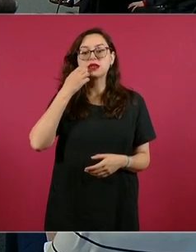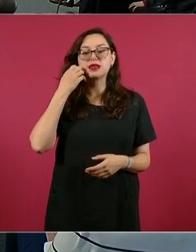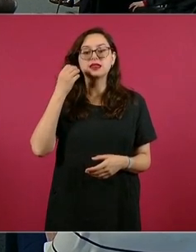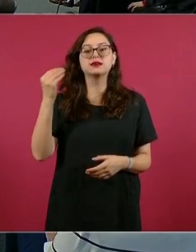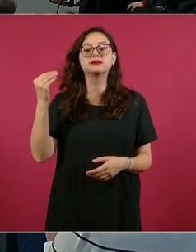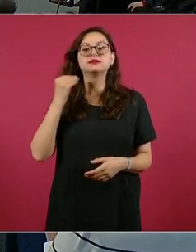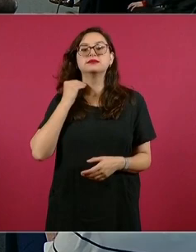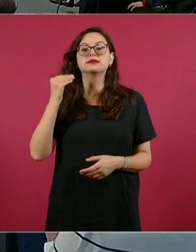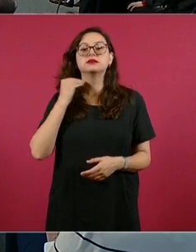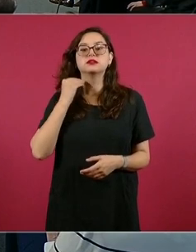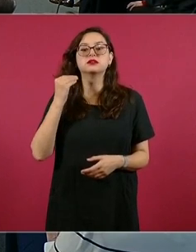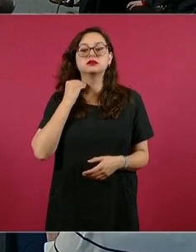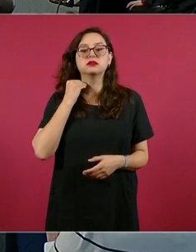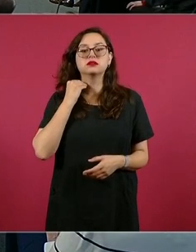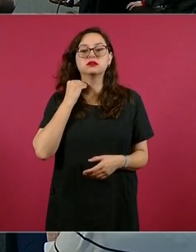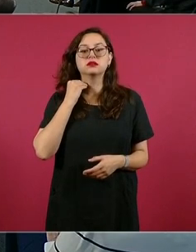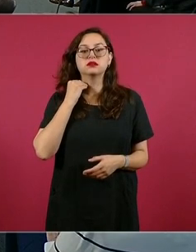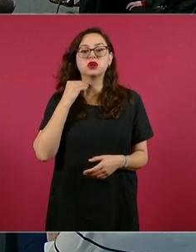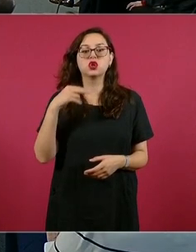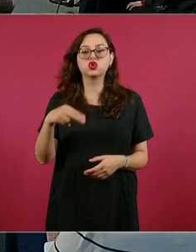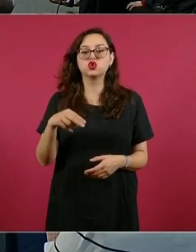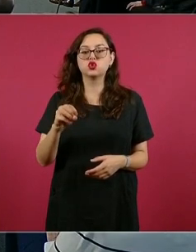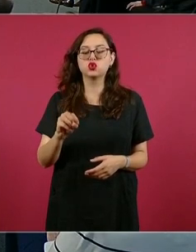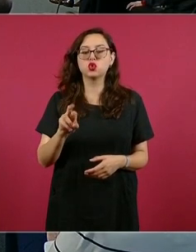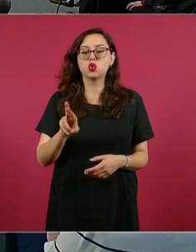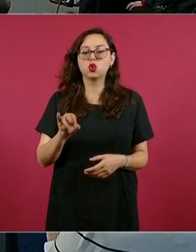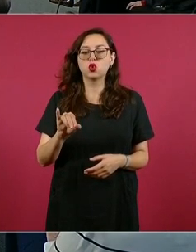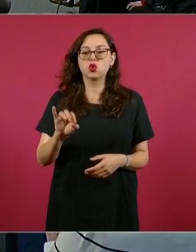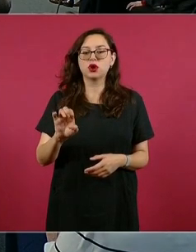¿Chapo Noriega? ¿Eh? ¿Chapo Noriega? ¿El Chato Noriega?